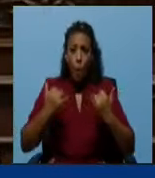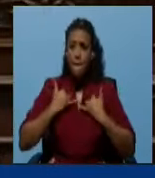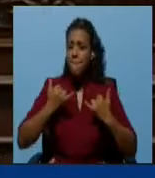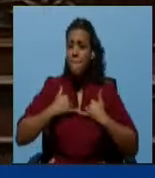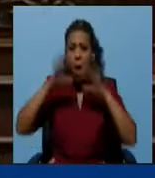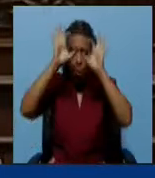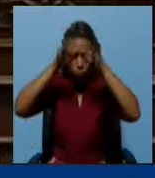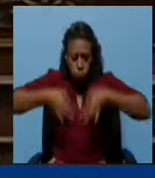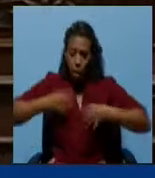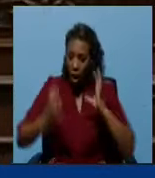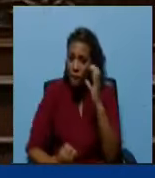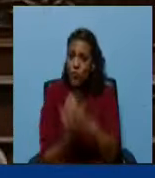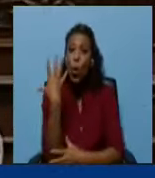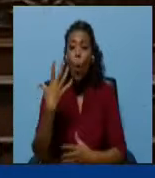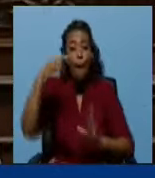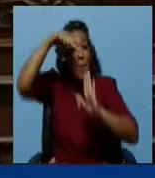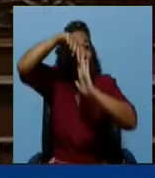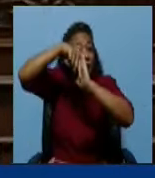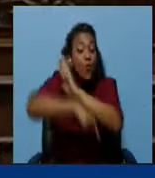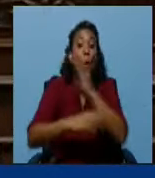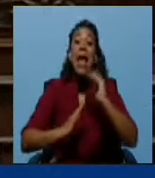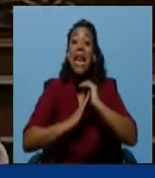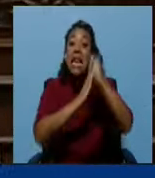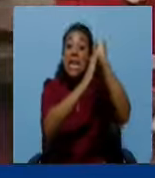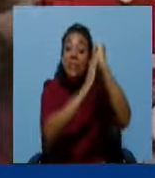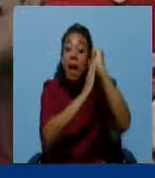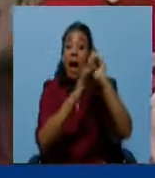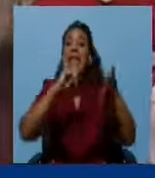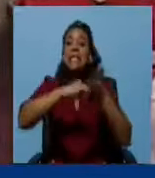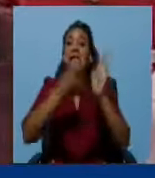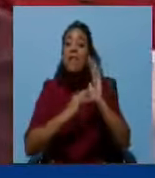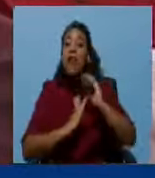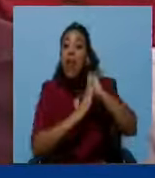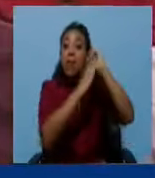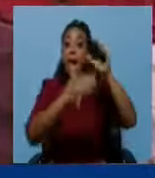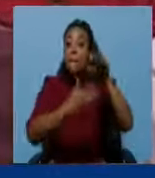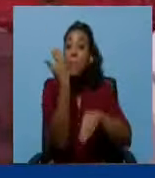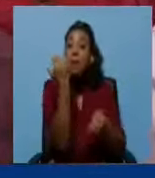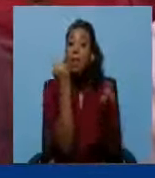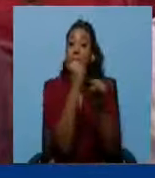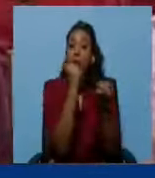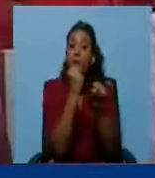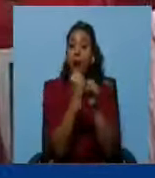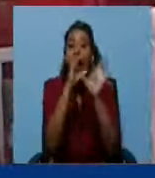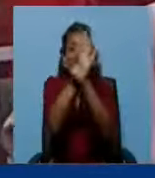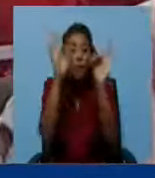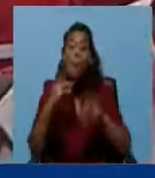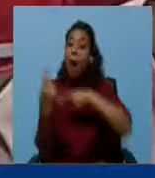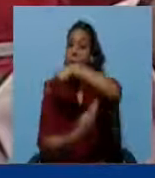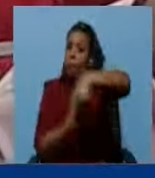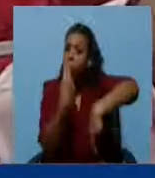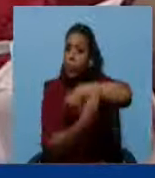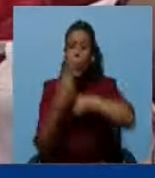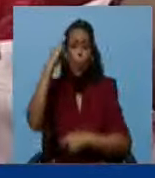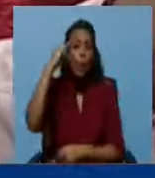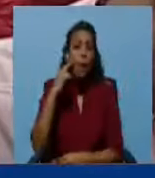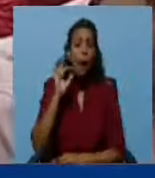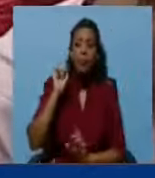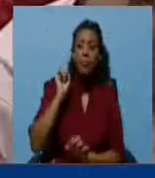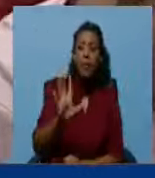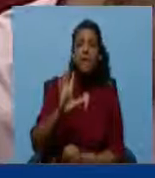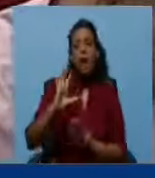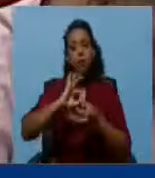y refundación profunda del liderazgo, de los métodos y de todas las formas de la revolución bolivariana.